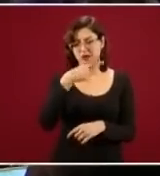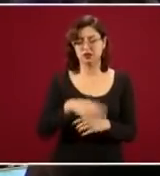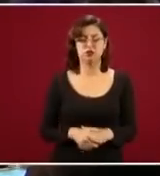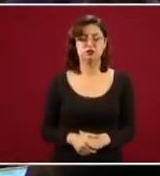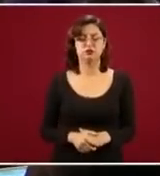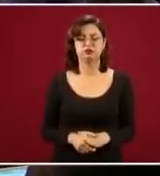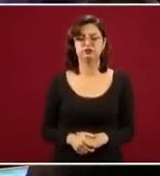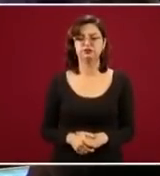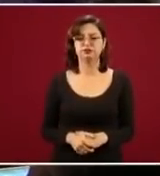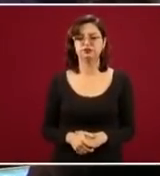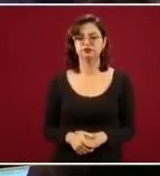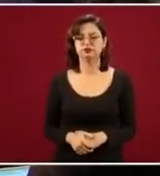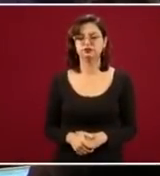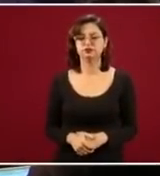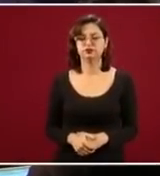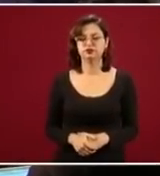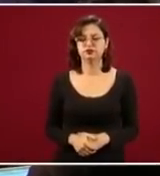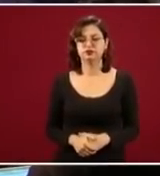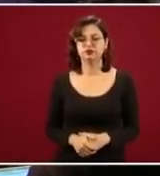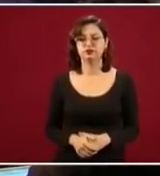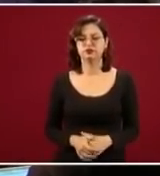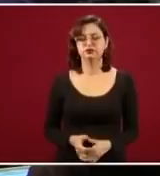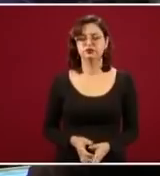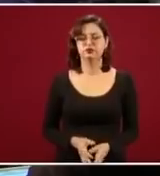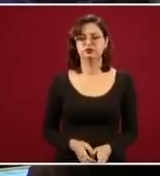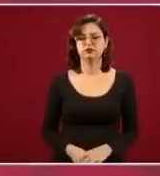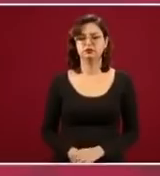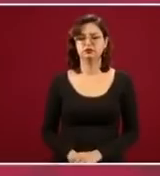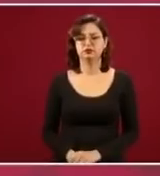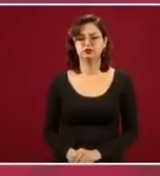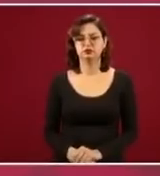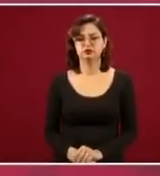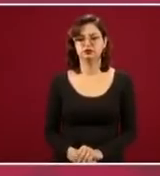y más que nada es